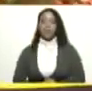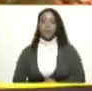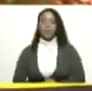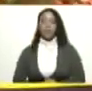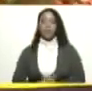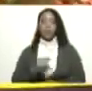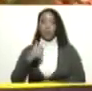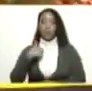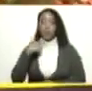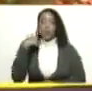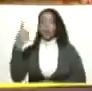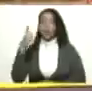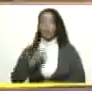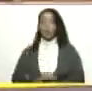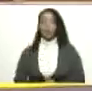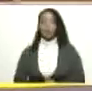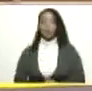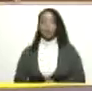Lo decía,